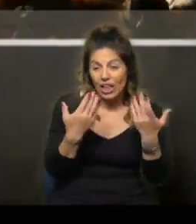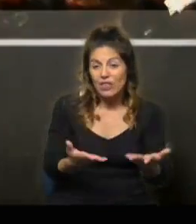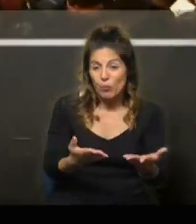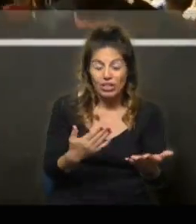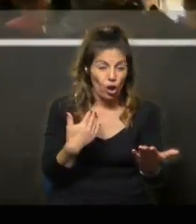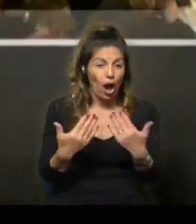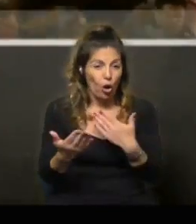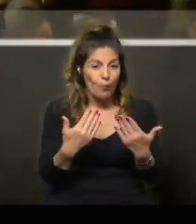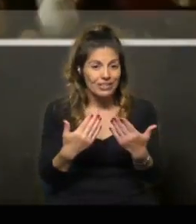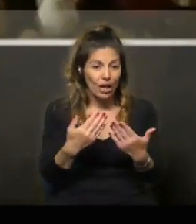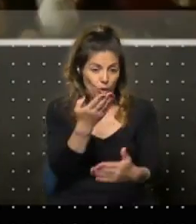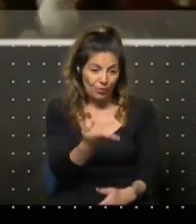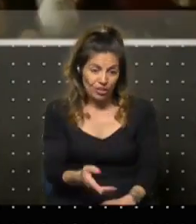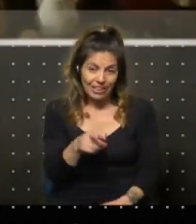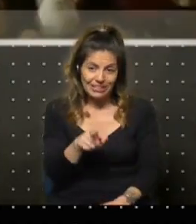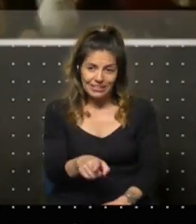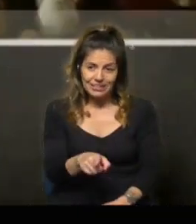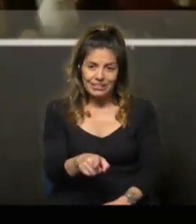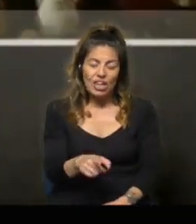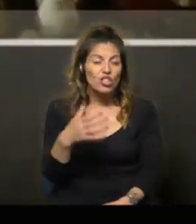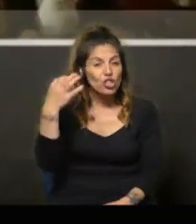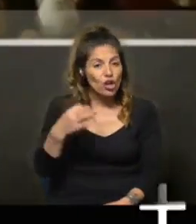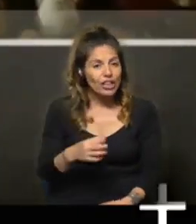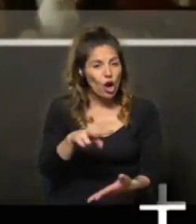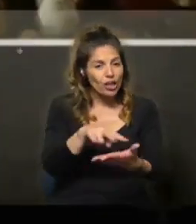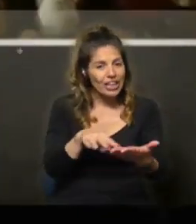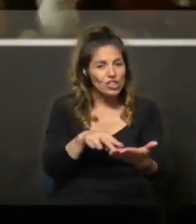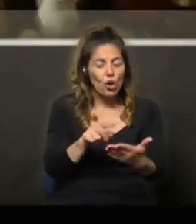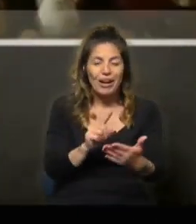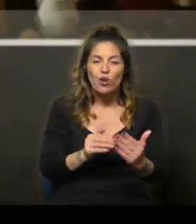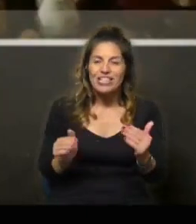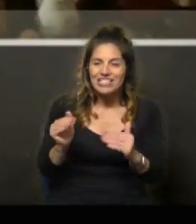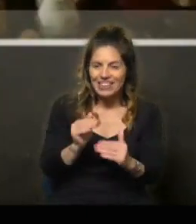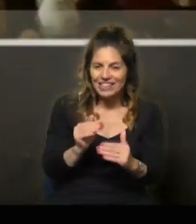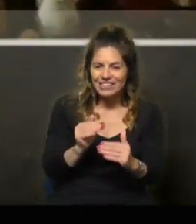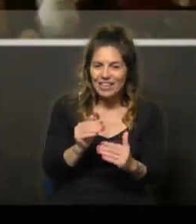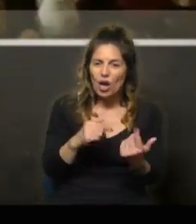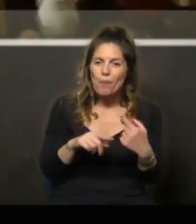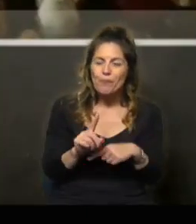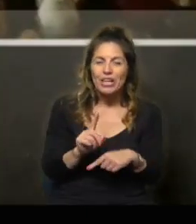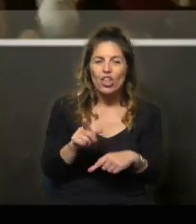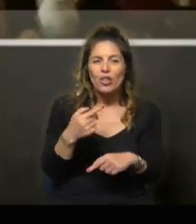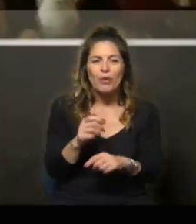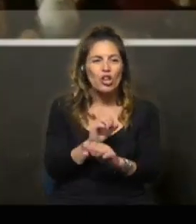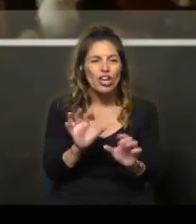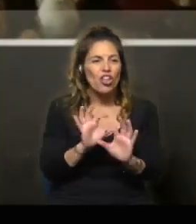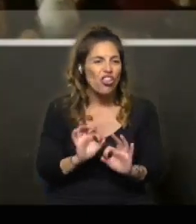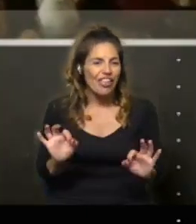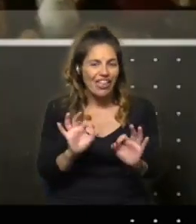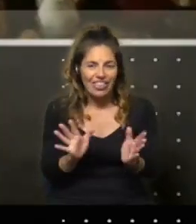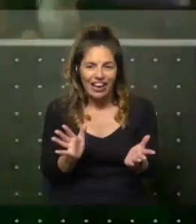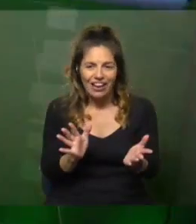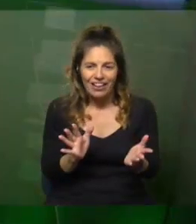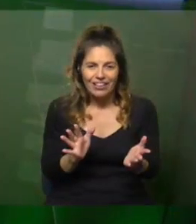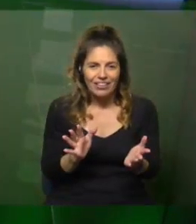conversar con un personaje así no Eh Yo creo que le yó para no excederse pero claro después no quedó nada o sea